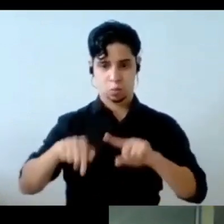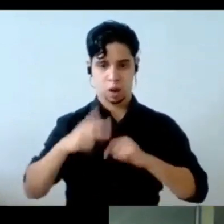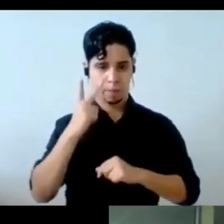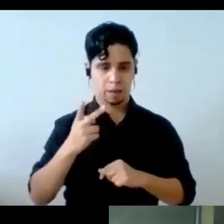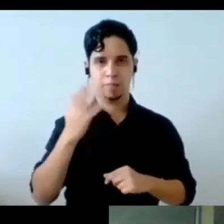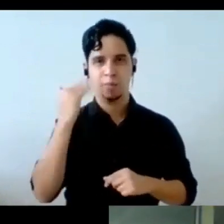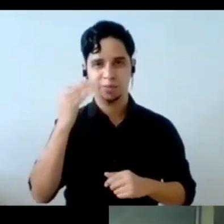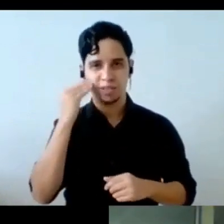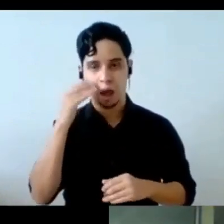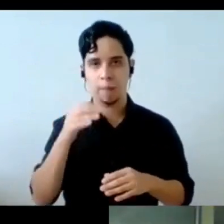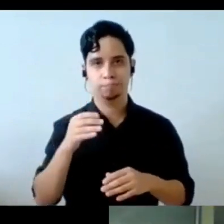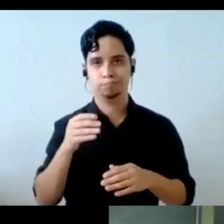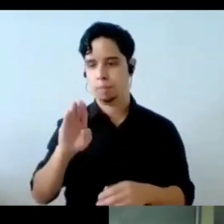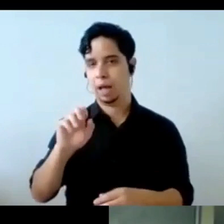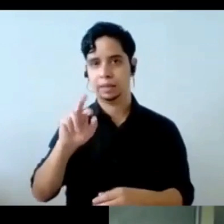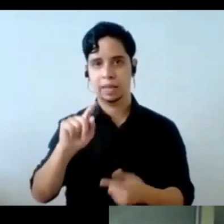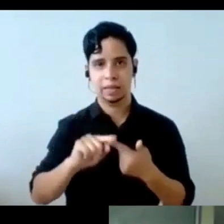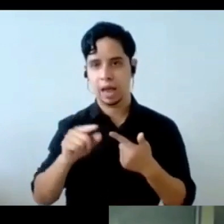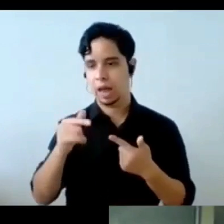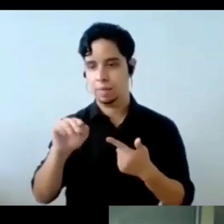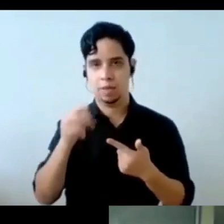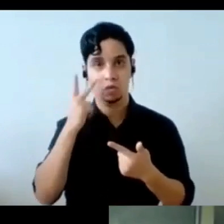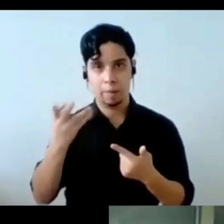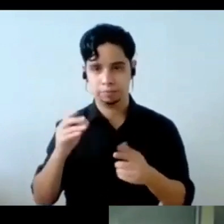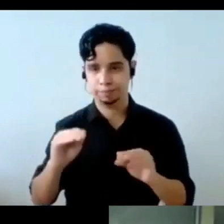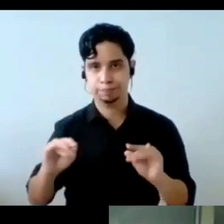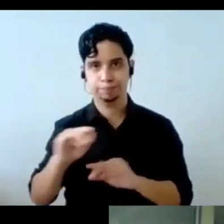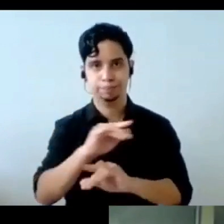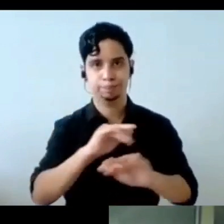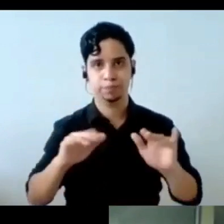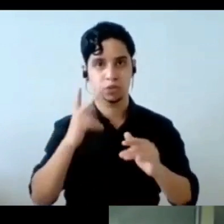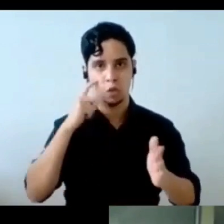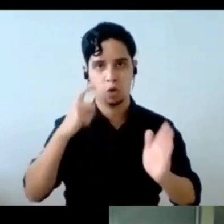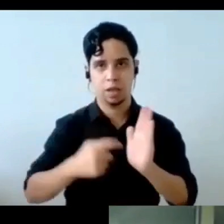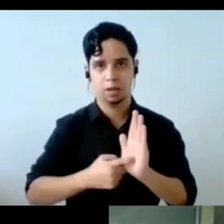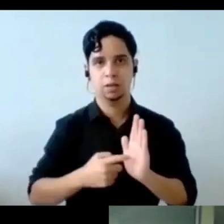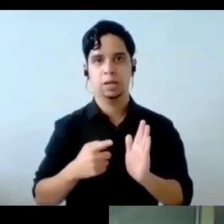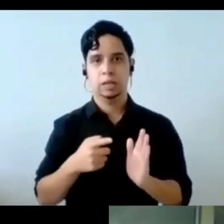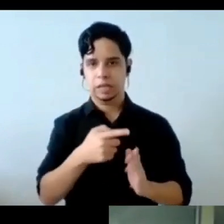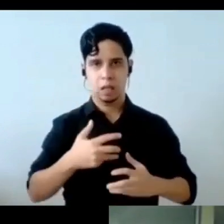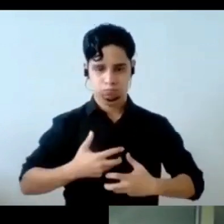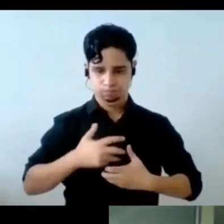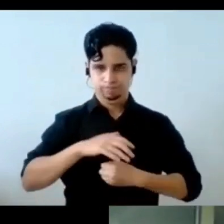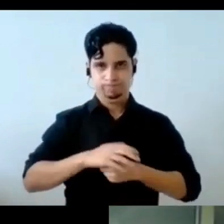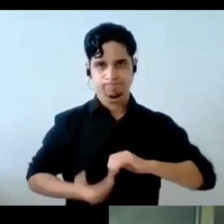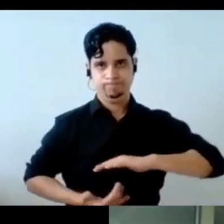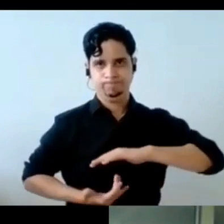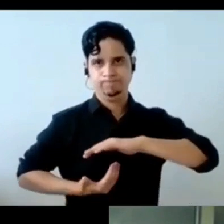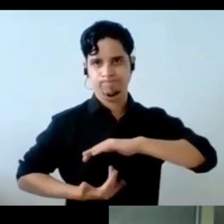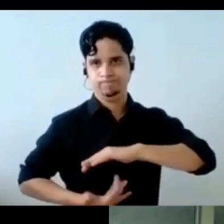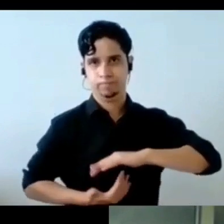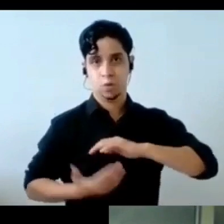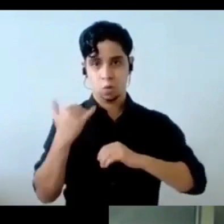los microorganismos no se pueden ver, no es fácil de digerir. Entonces él empieza a crear esta rabia porque él